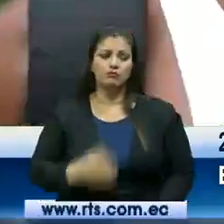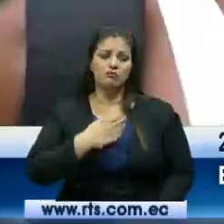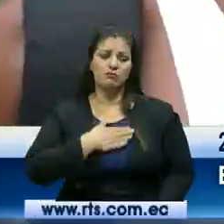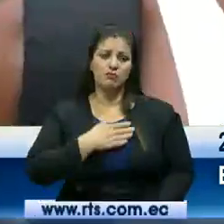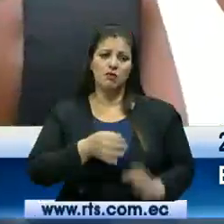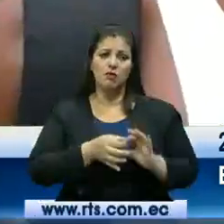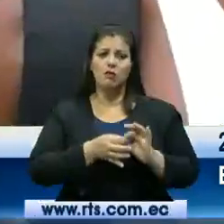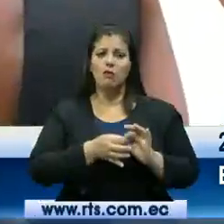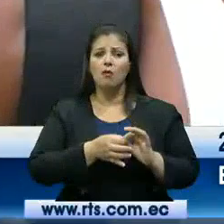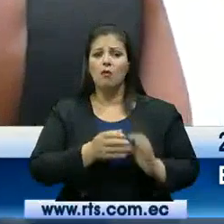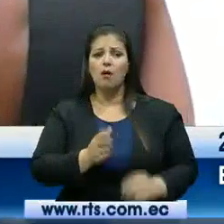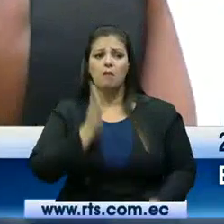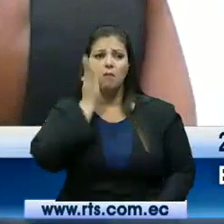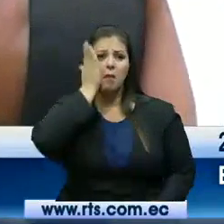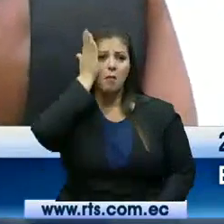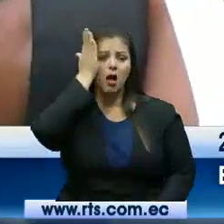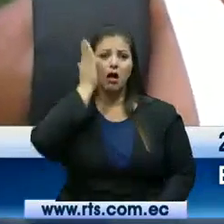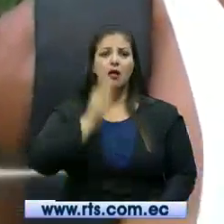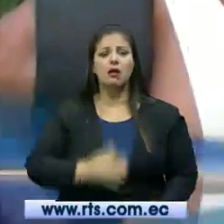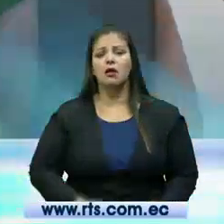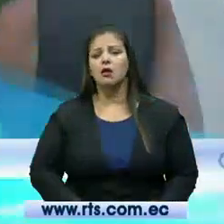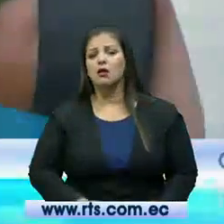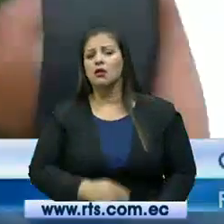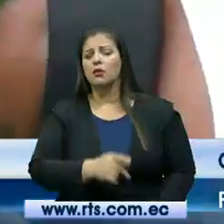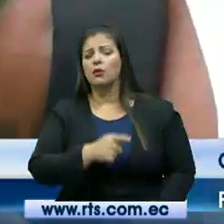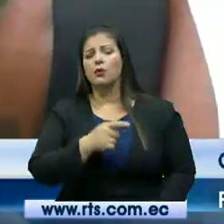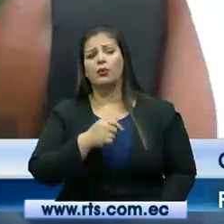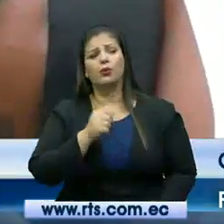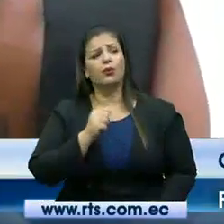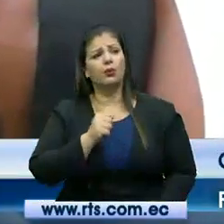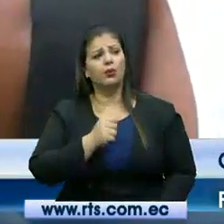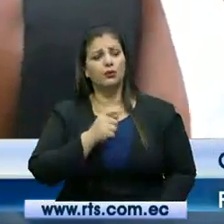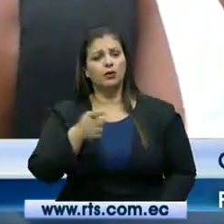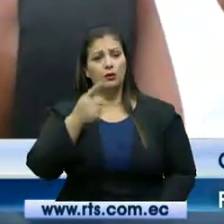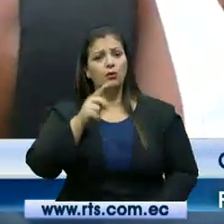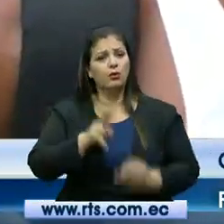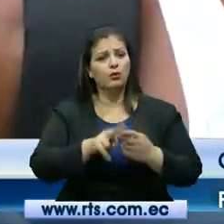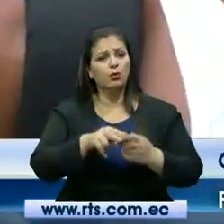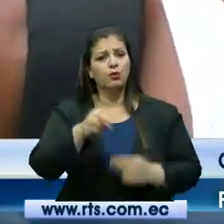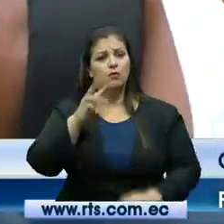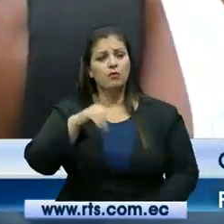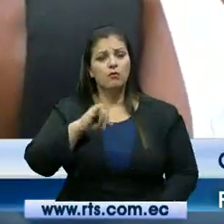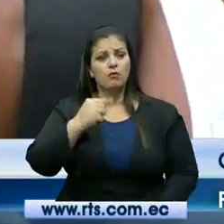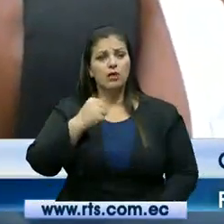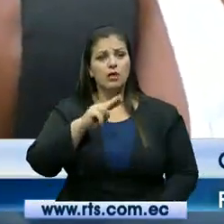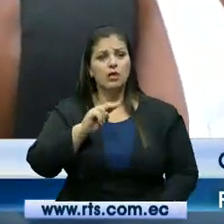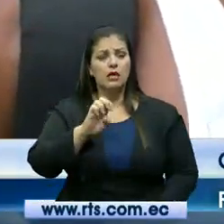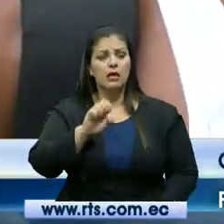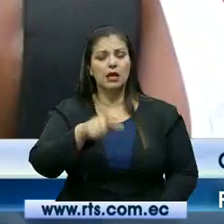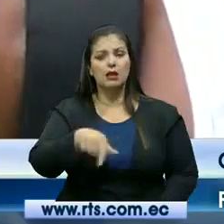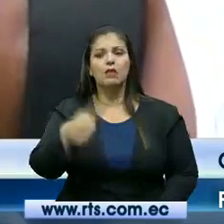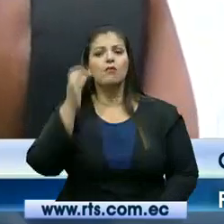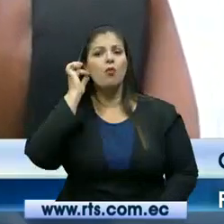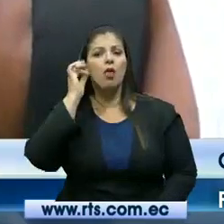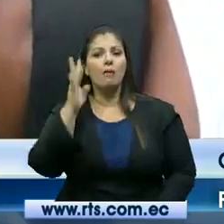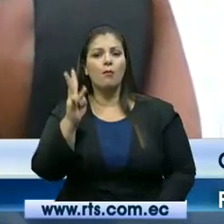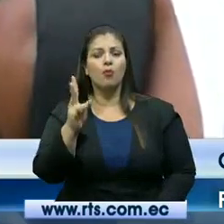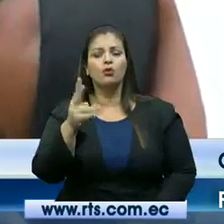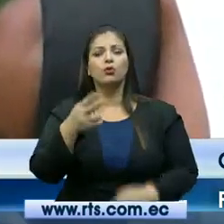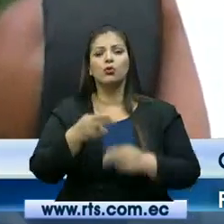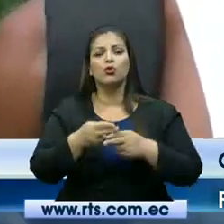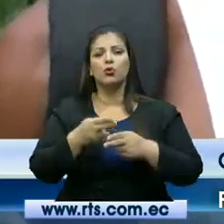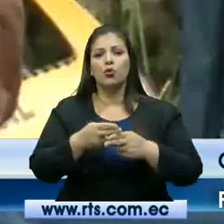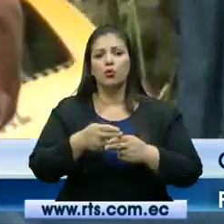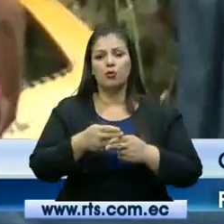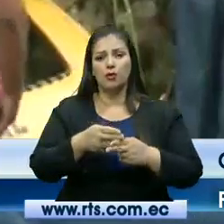comadre. O sea, ¿cuántos? ¿Cómo se llamaban los fallecidos? Miguel Zambrano. ¿Y la señora? Mercedes